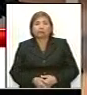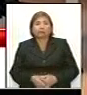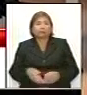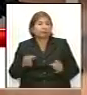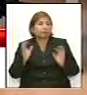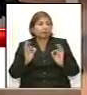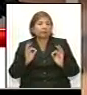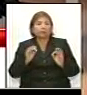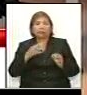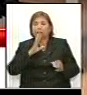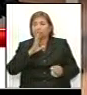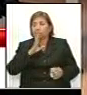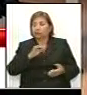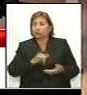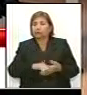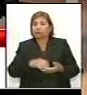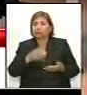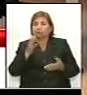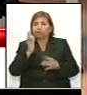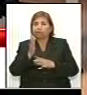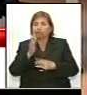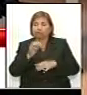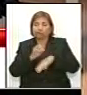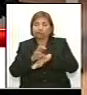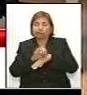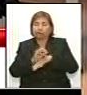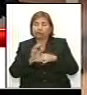dogmáticamente hablando, para dar catequesis.